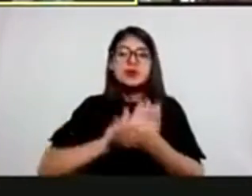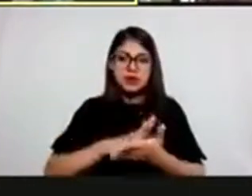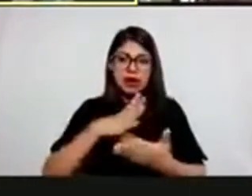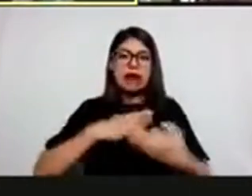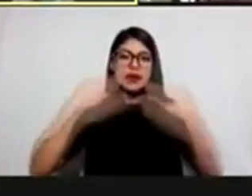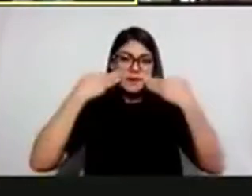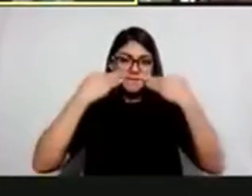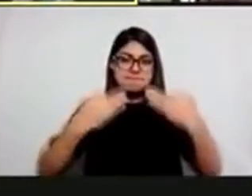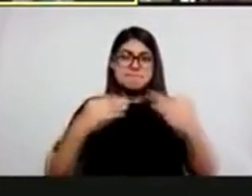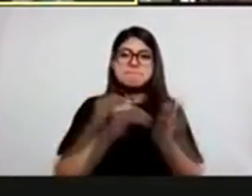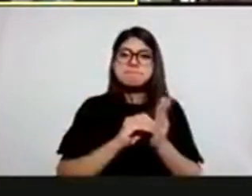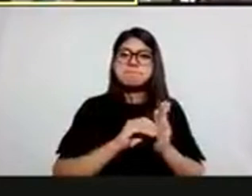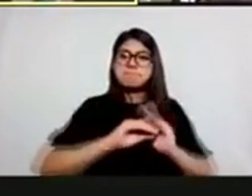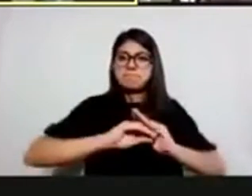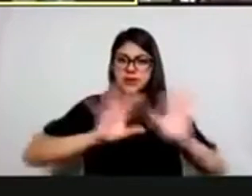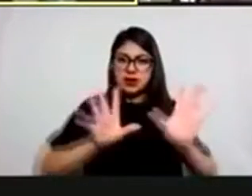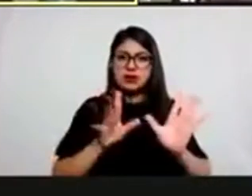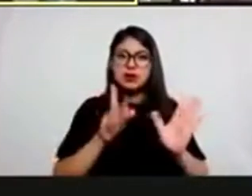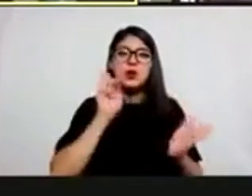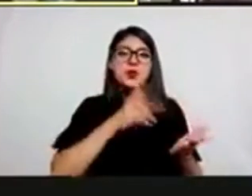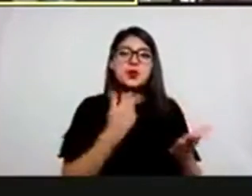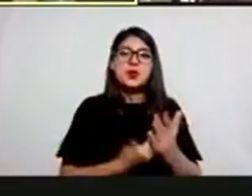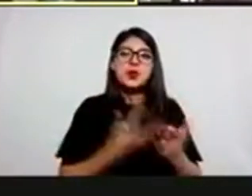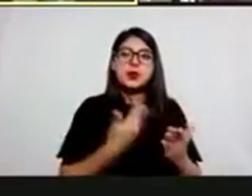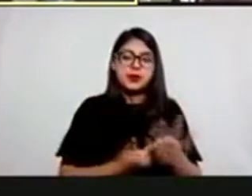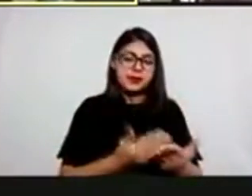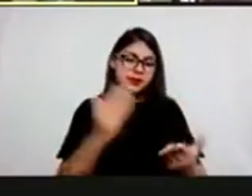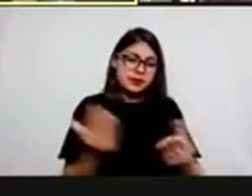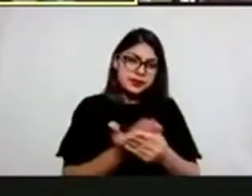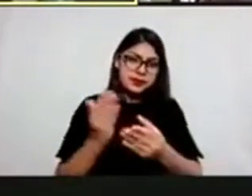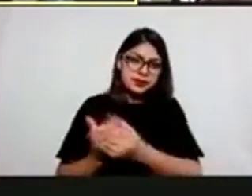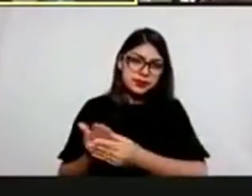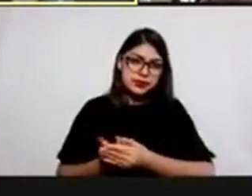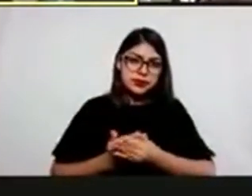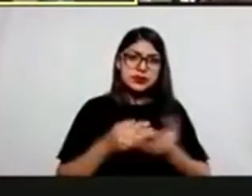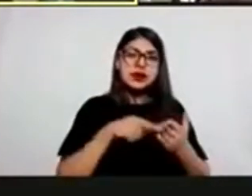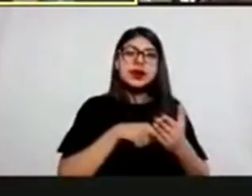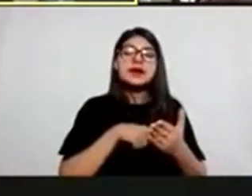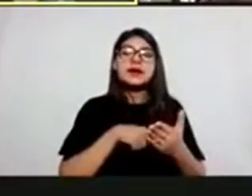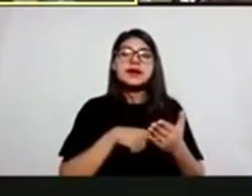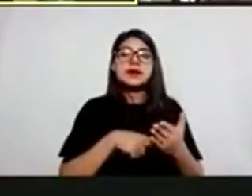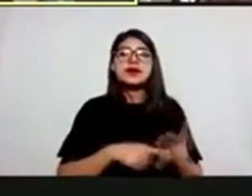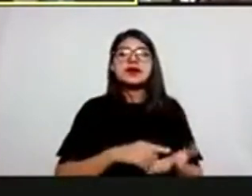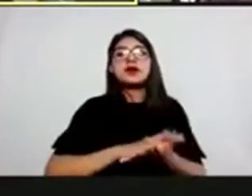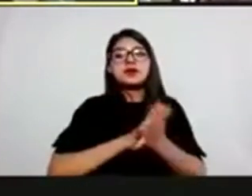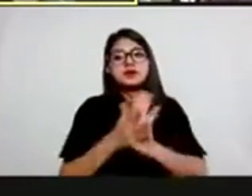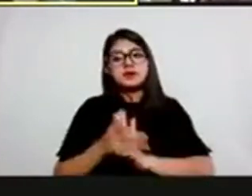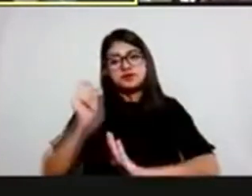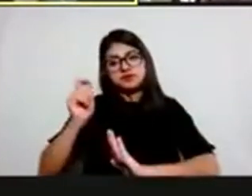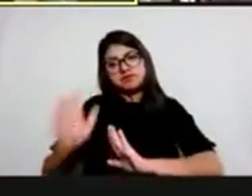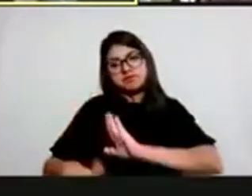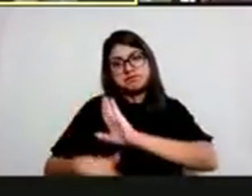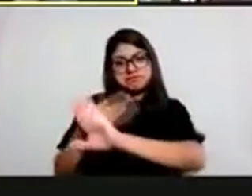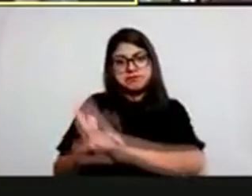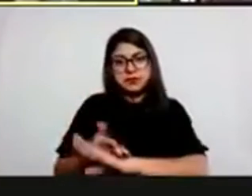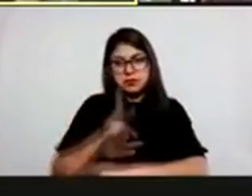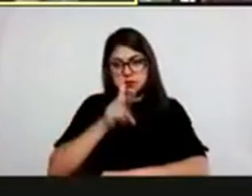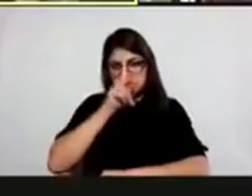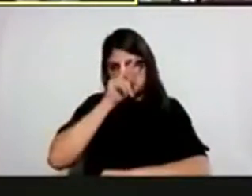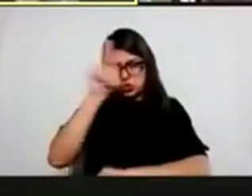proyecto como actos violentos en su contra. Por otra